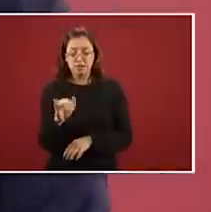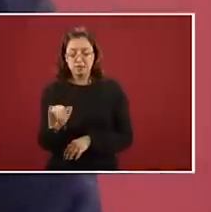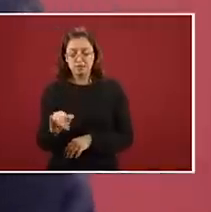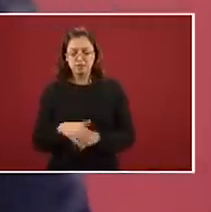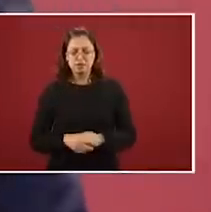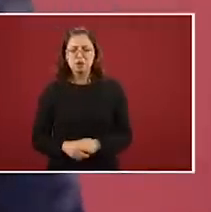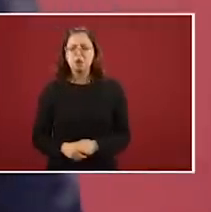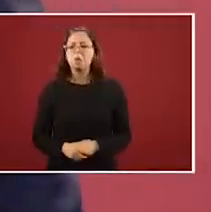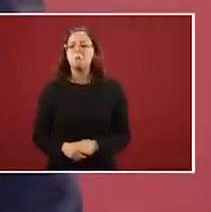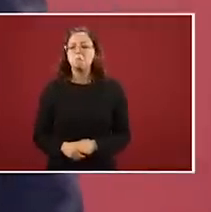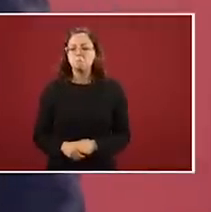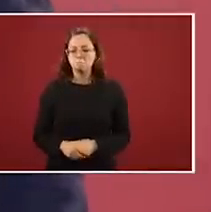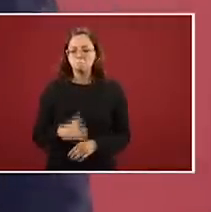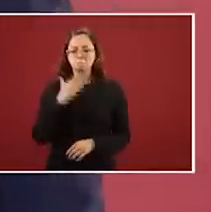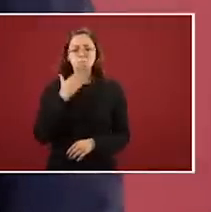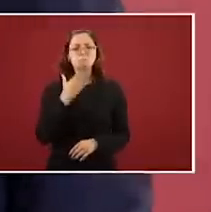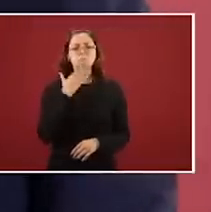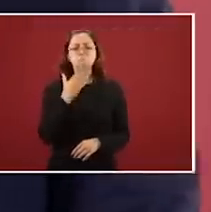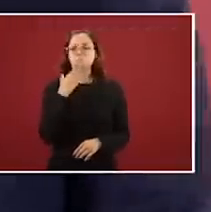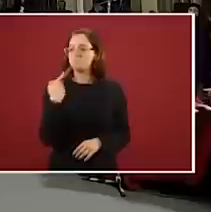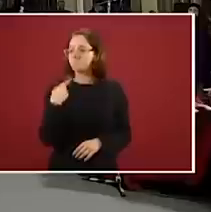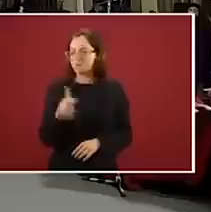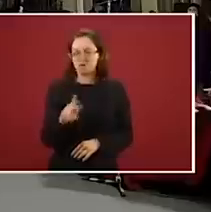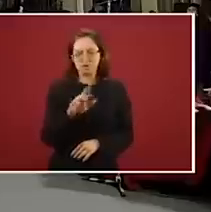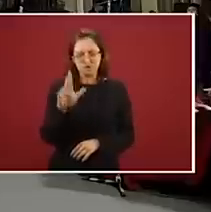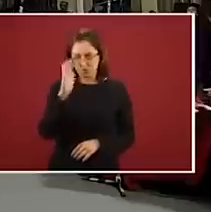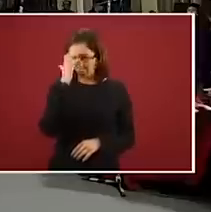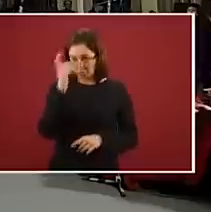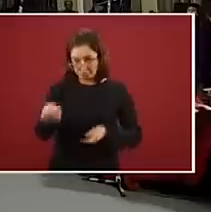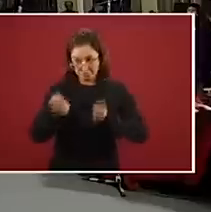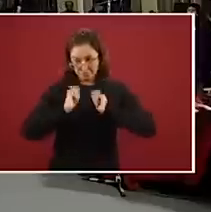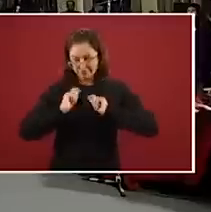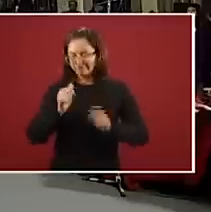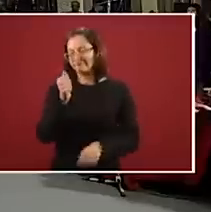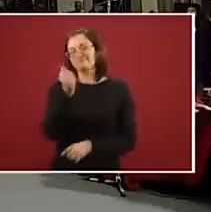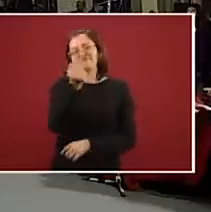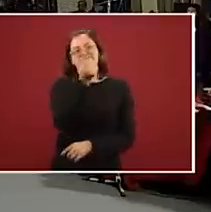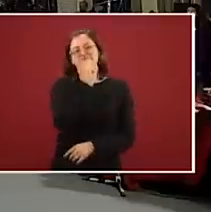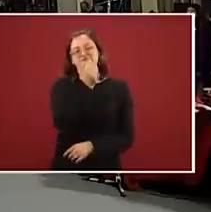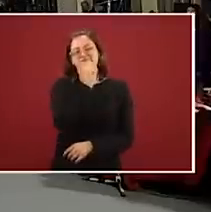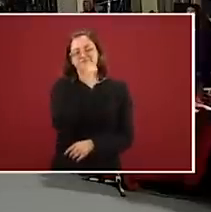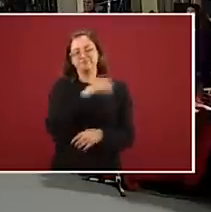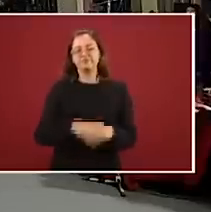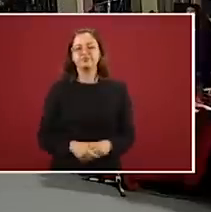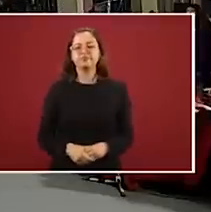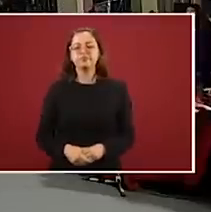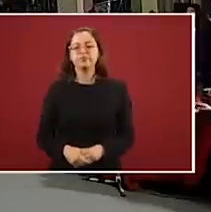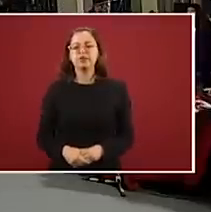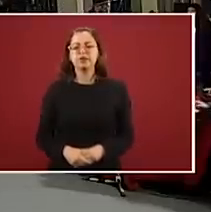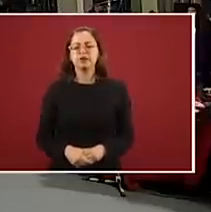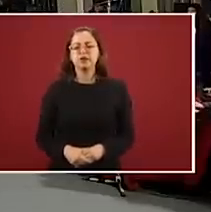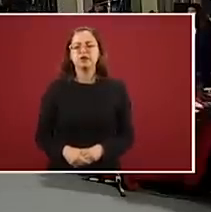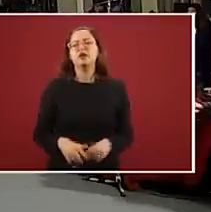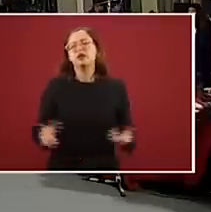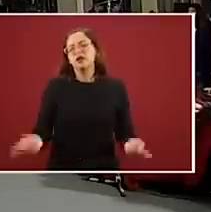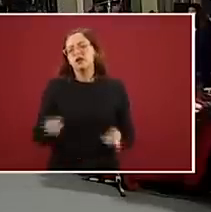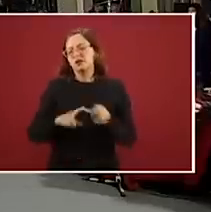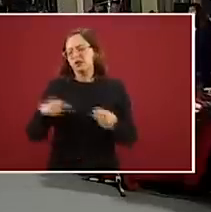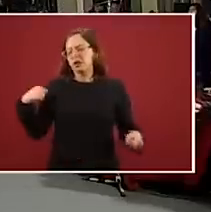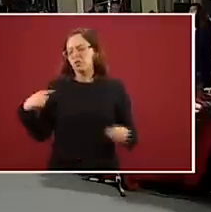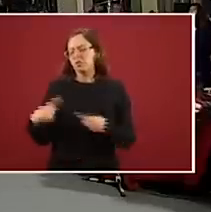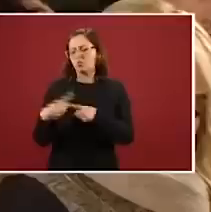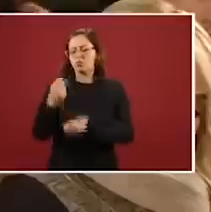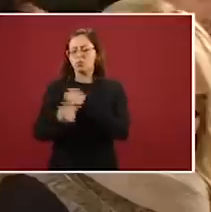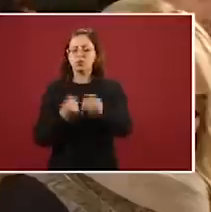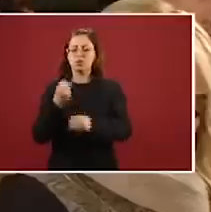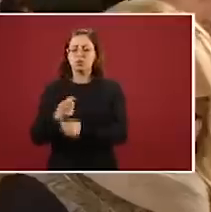todavía. Okay. No lo merecemos. Ok, me permite la segunda pregunta. En el primer año de su gobierno se ha incentivado a los